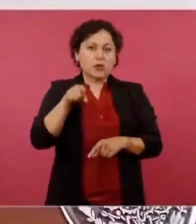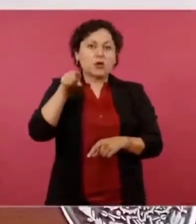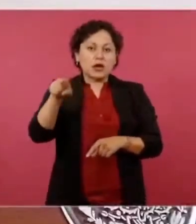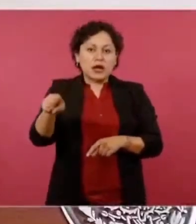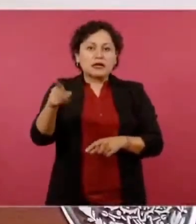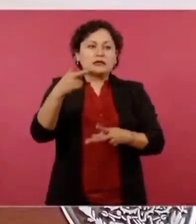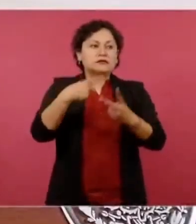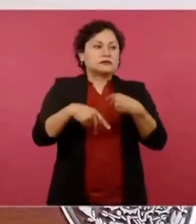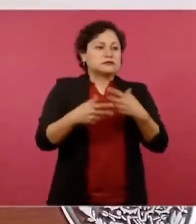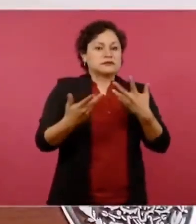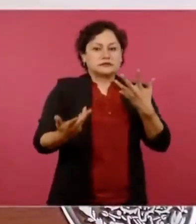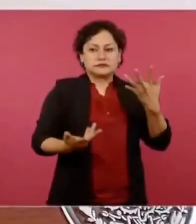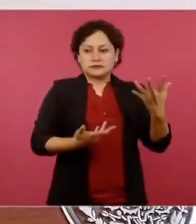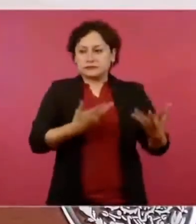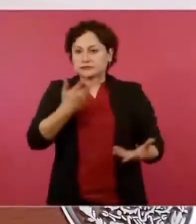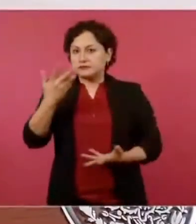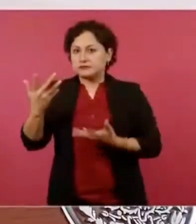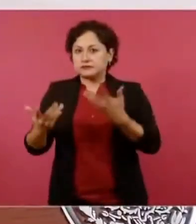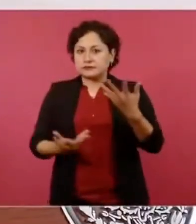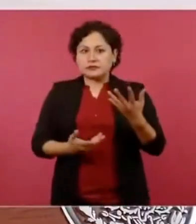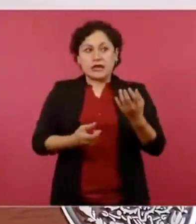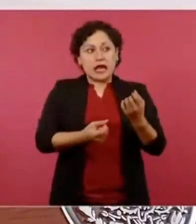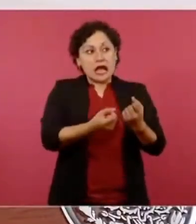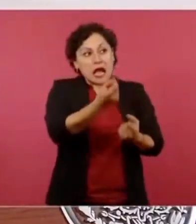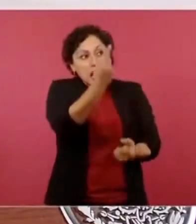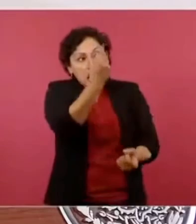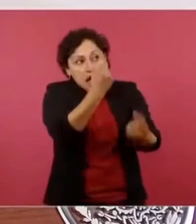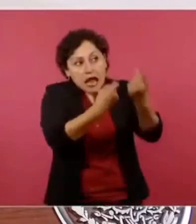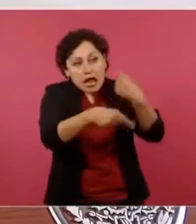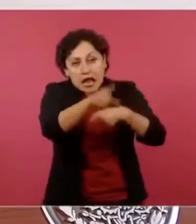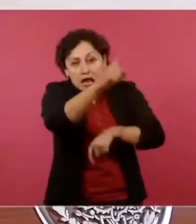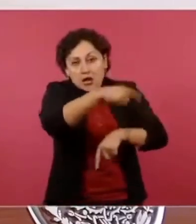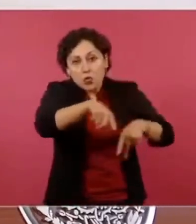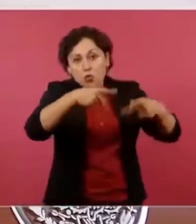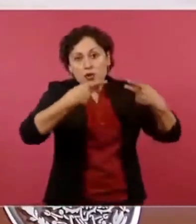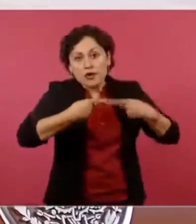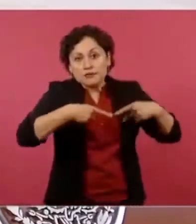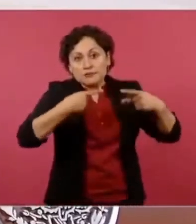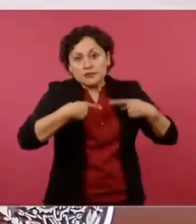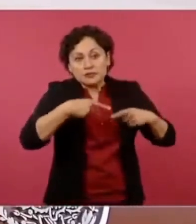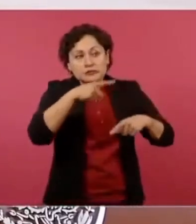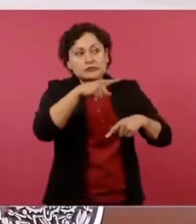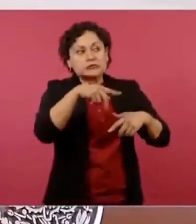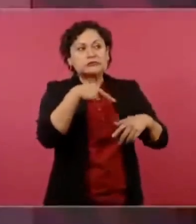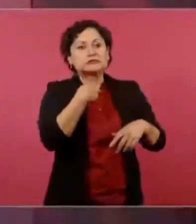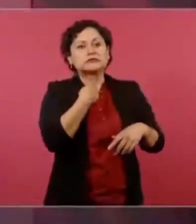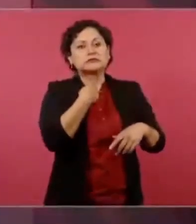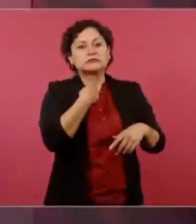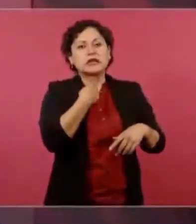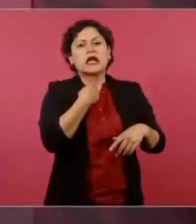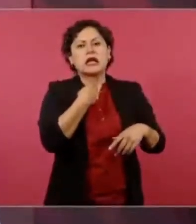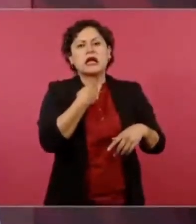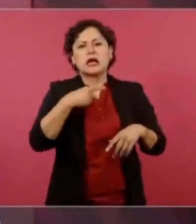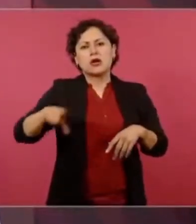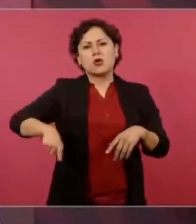privadas de unos cuantos en deuda pública. Ahí surgió el llamado FOAPROA.